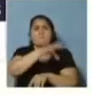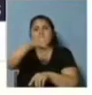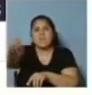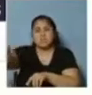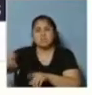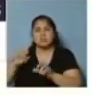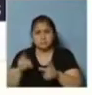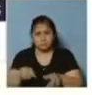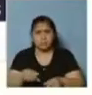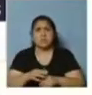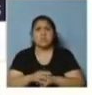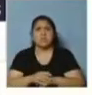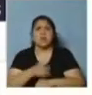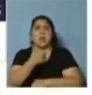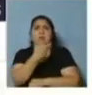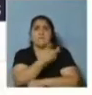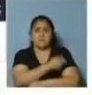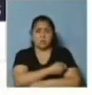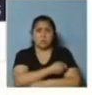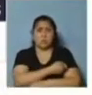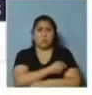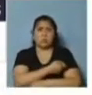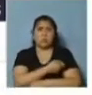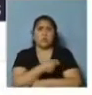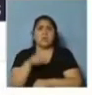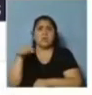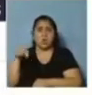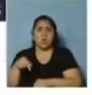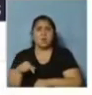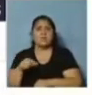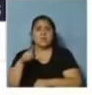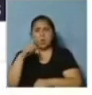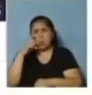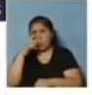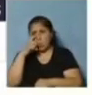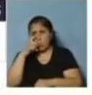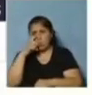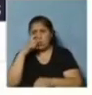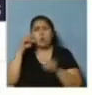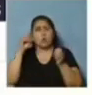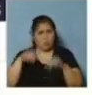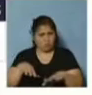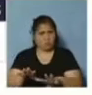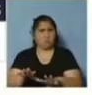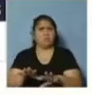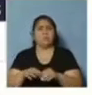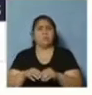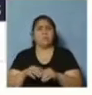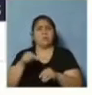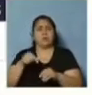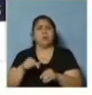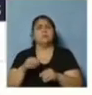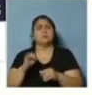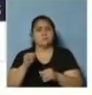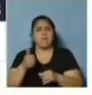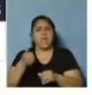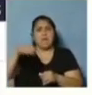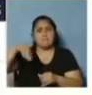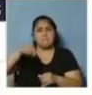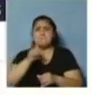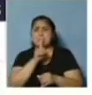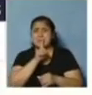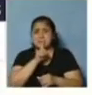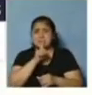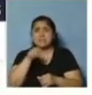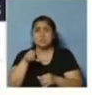vacuna que está ya avalada por la ADMAT, que es nuestra agencia reguladora. Es una